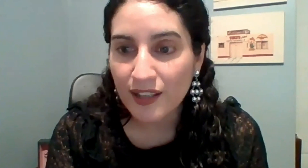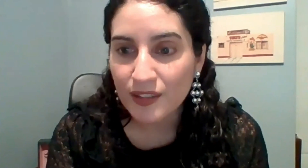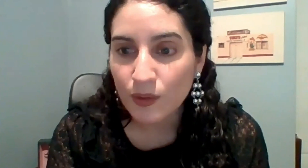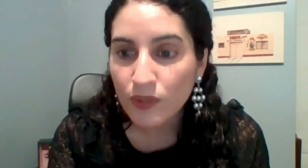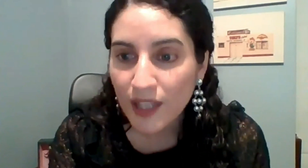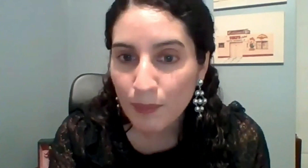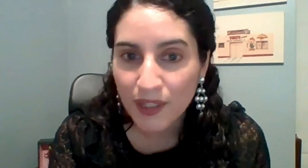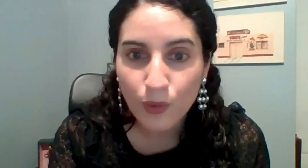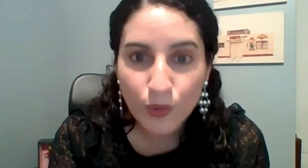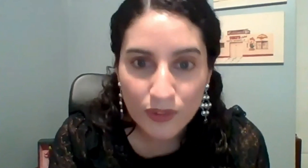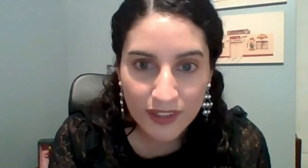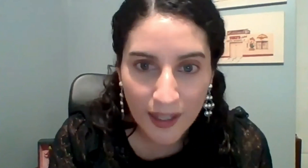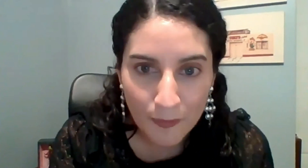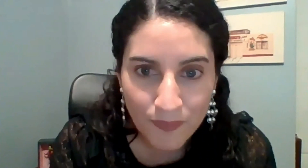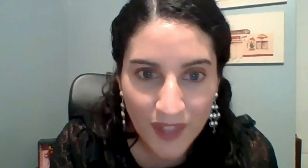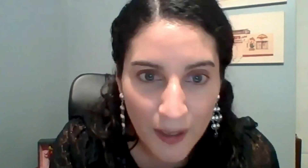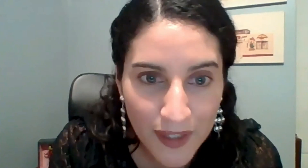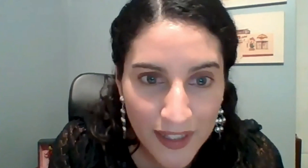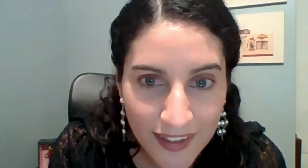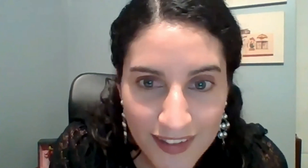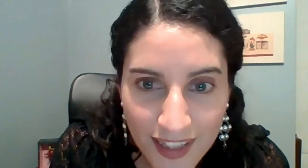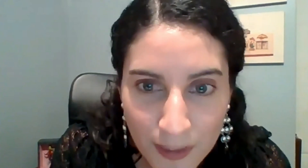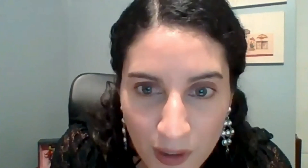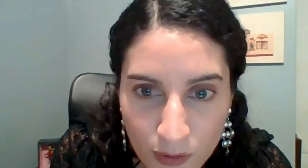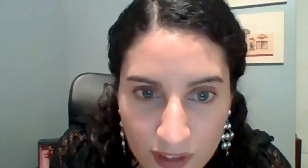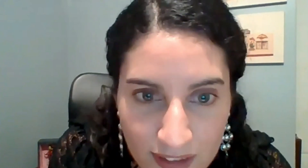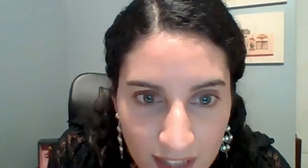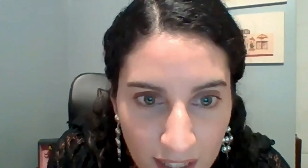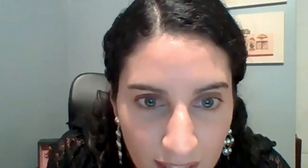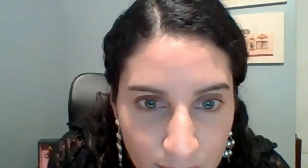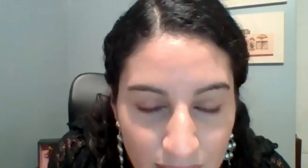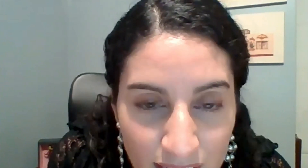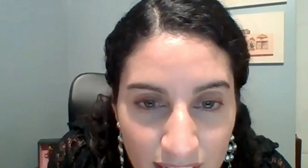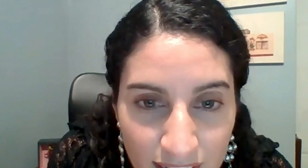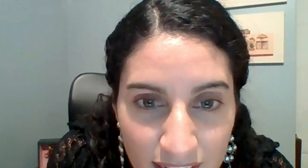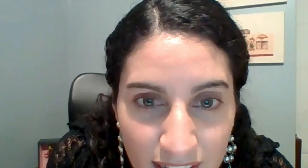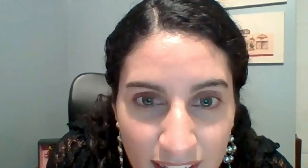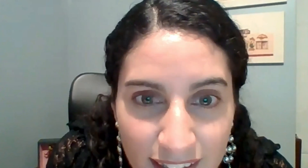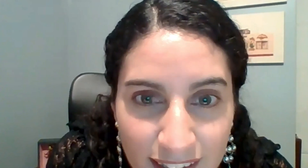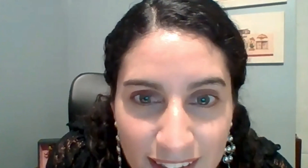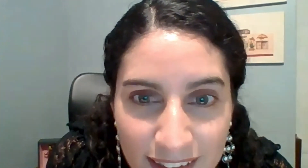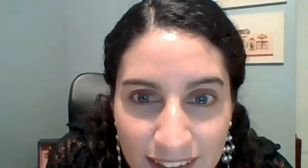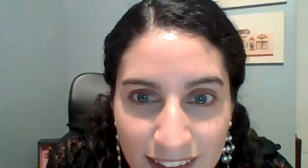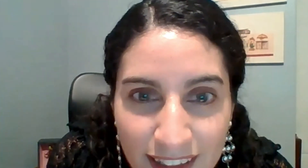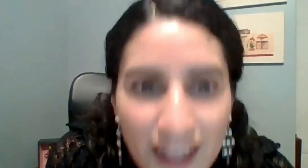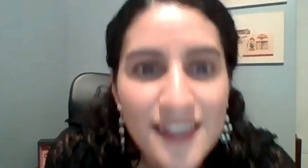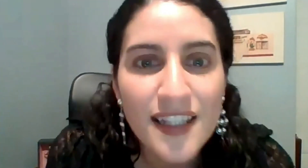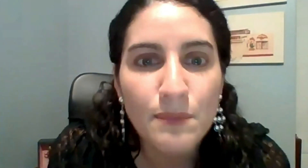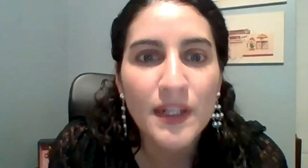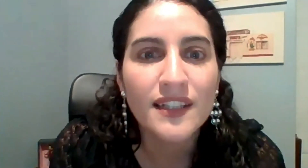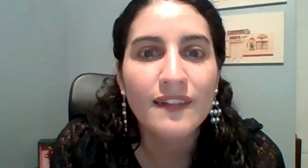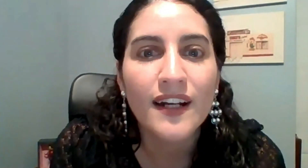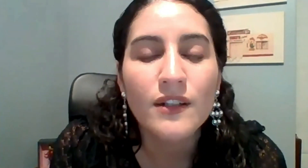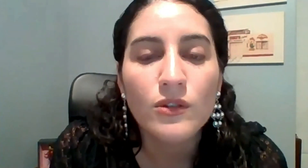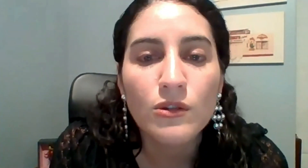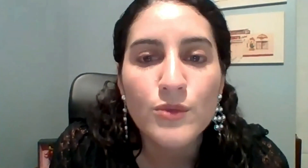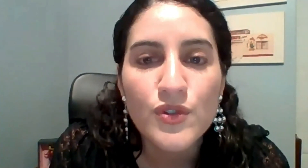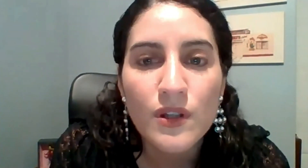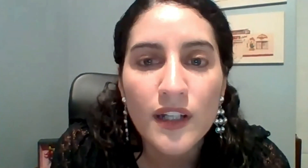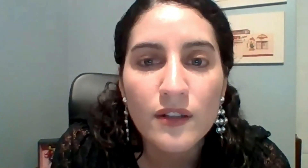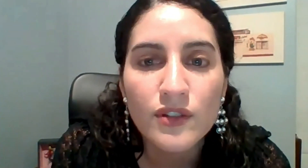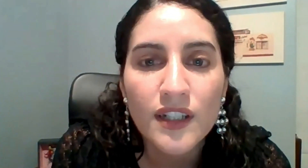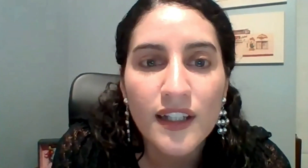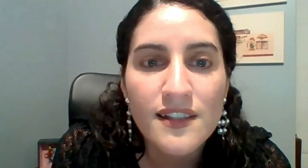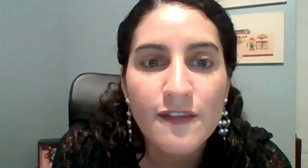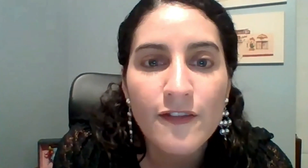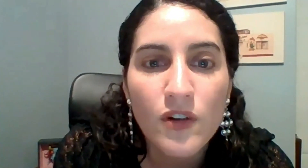Sobre la segunda pregunta, a ver, ¿quién se anima a contestarla? ¿Qué hacer para trabajar con los museos